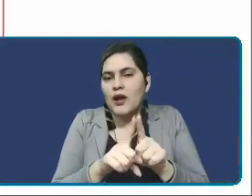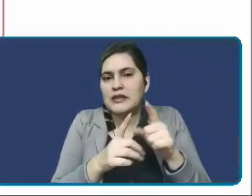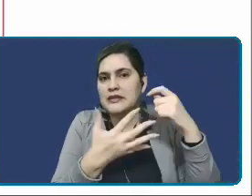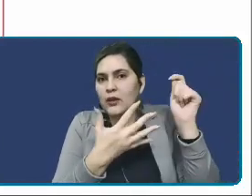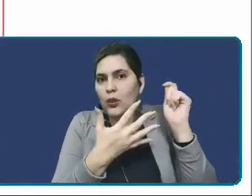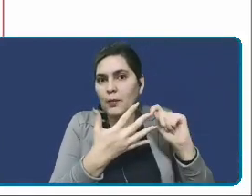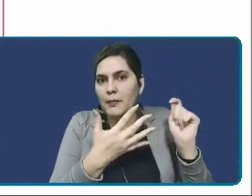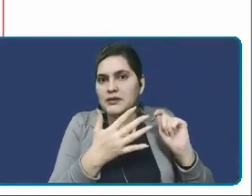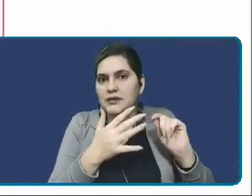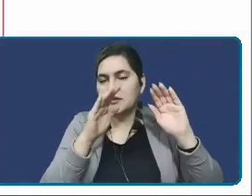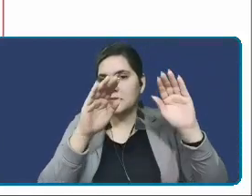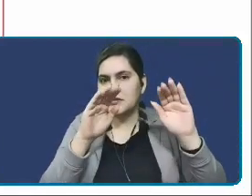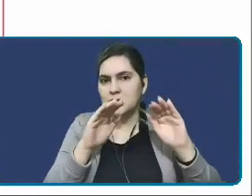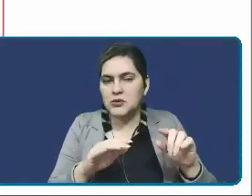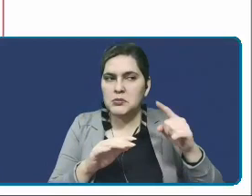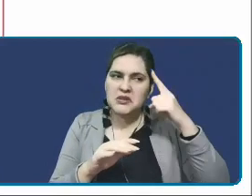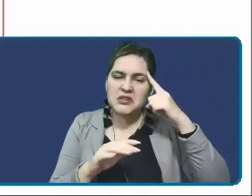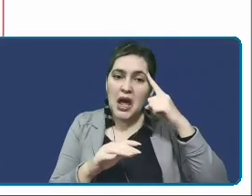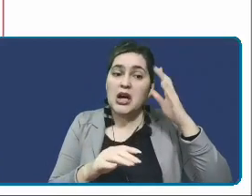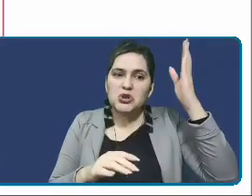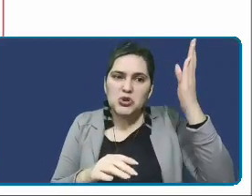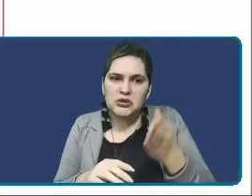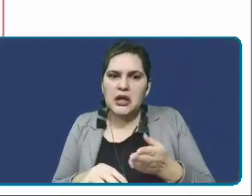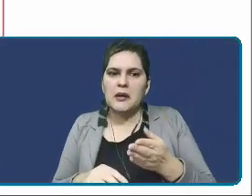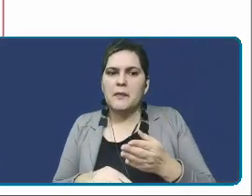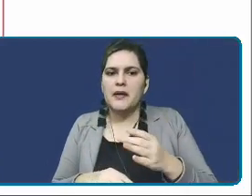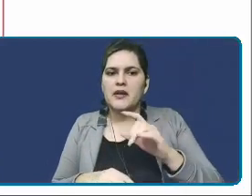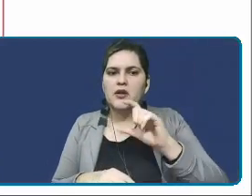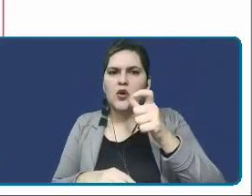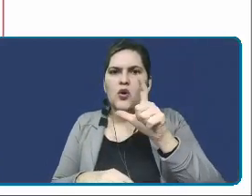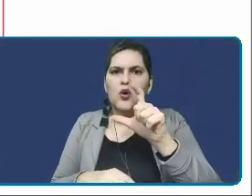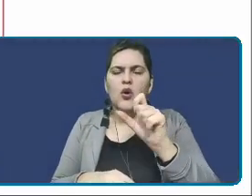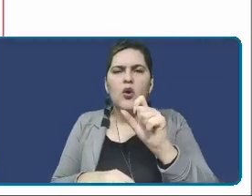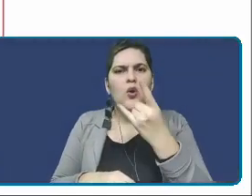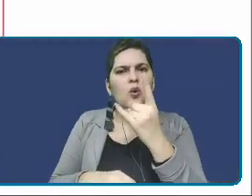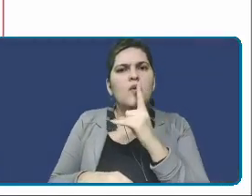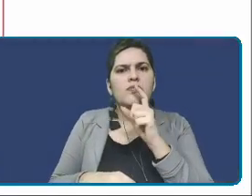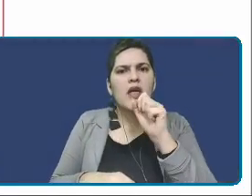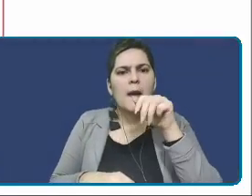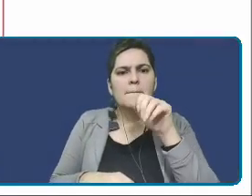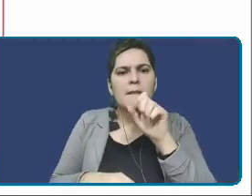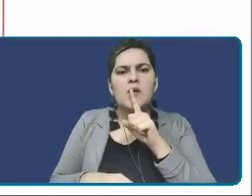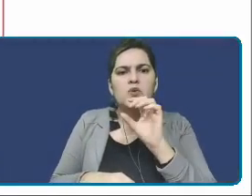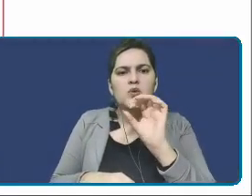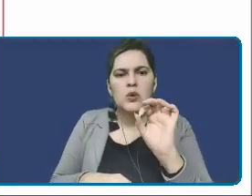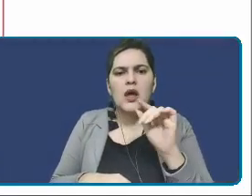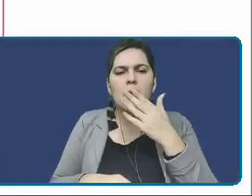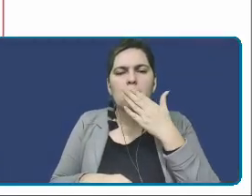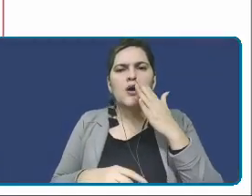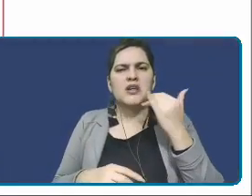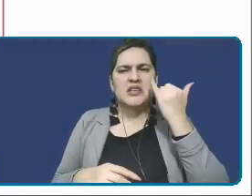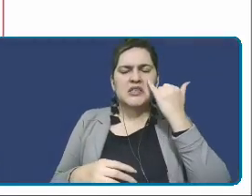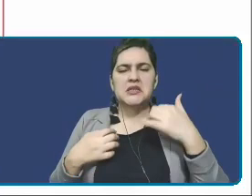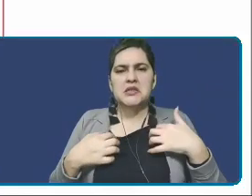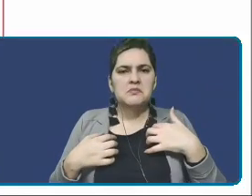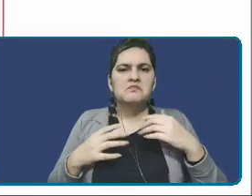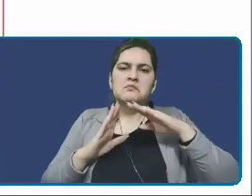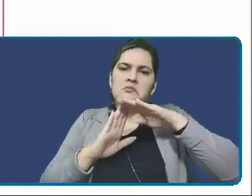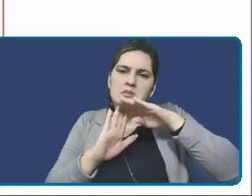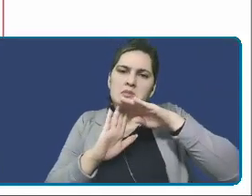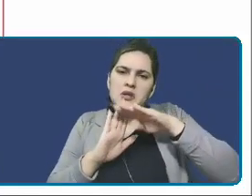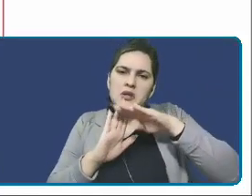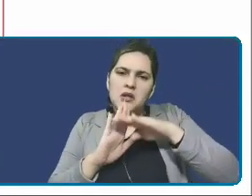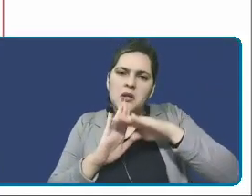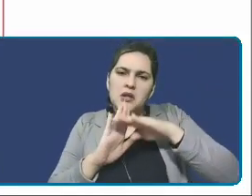voy a suspender todo el glutamato y entonces voy a mejorar la irritabilidad. No es así, sino que voy a mejorar